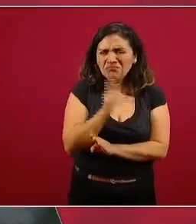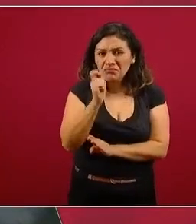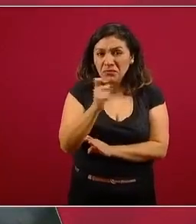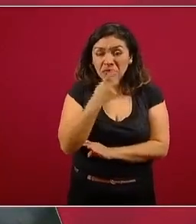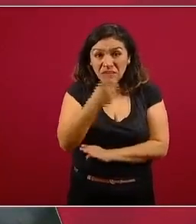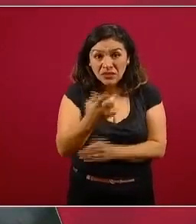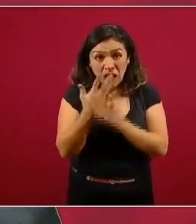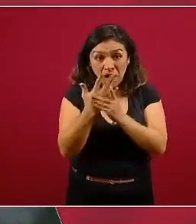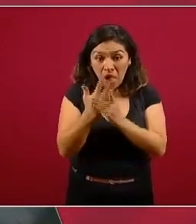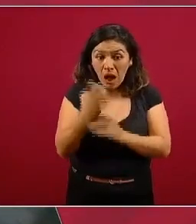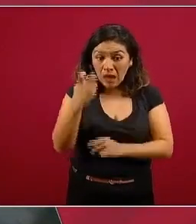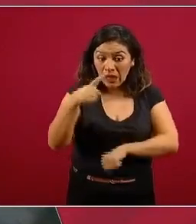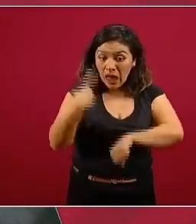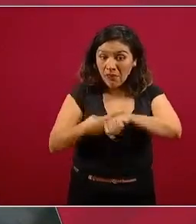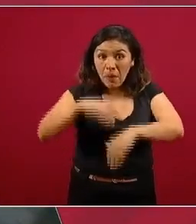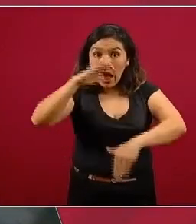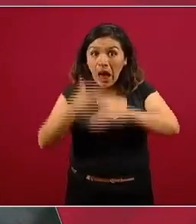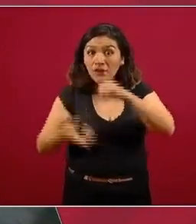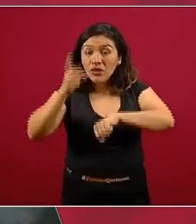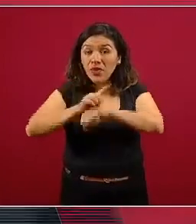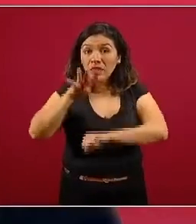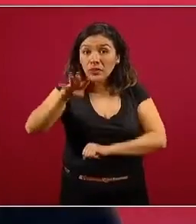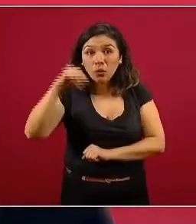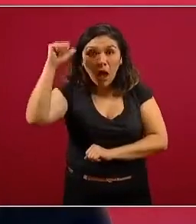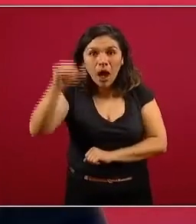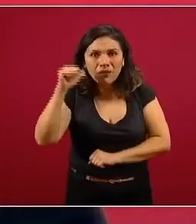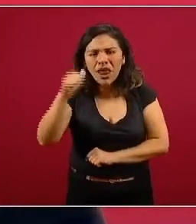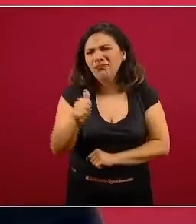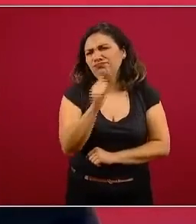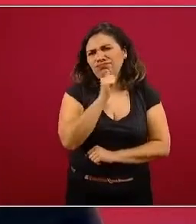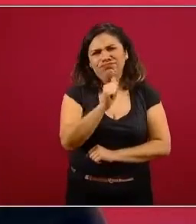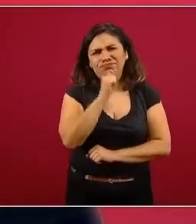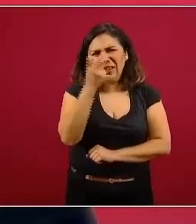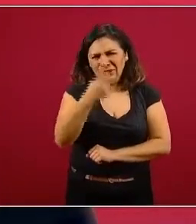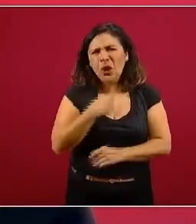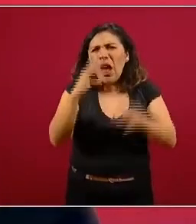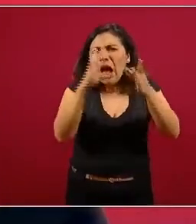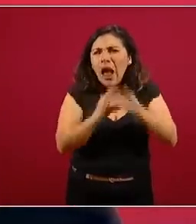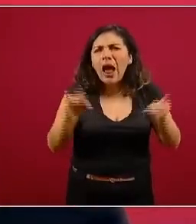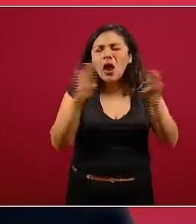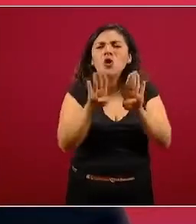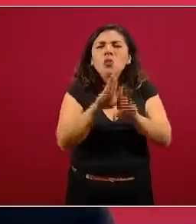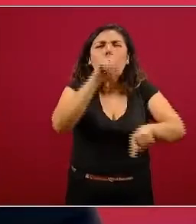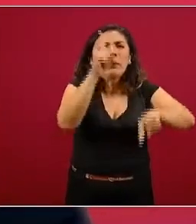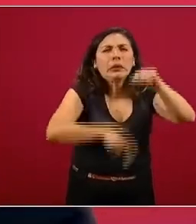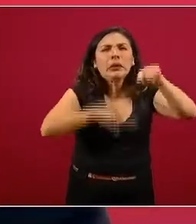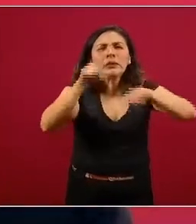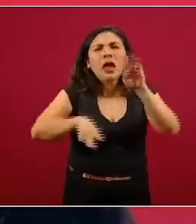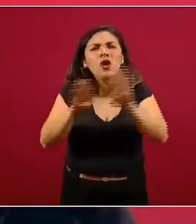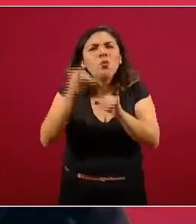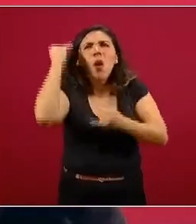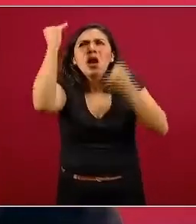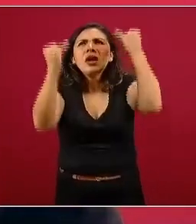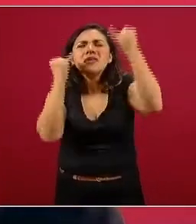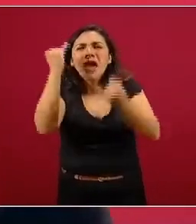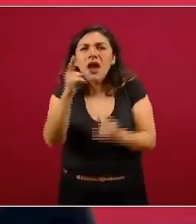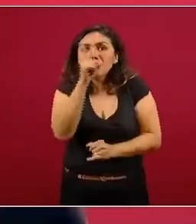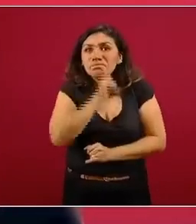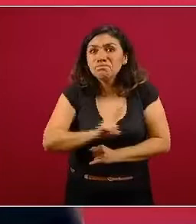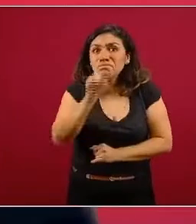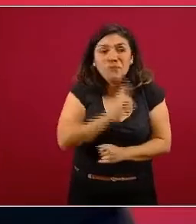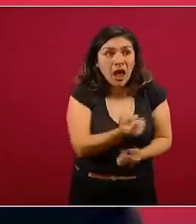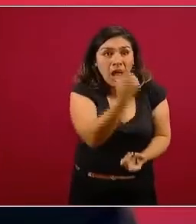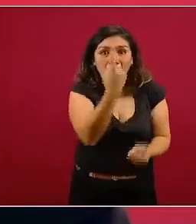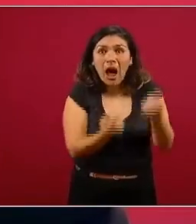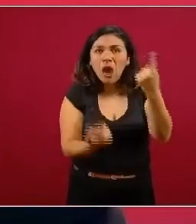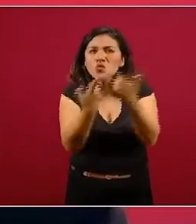se dijo que la epidemia acabaría el 19 de abril. Como se dan cuenta, en lo que estoy diciendo, estoy desmitificando mucho de lo que algunos